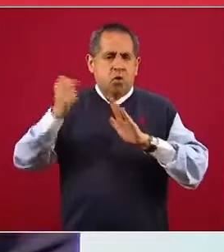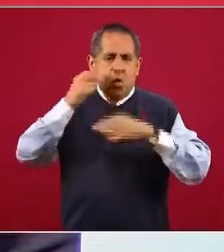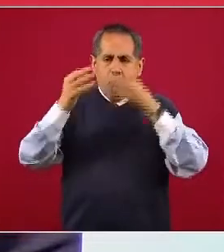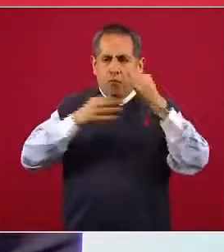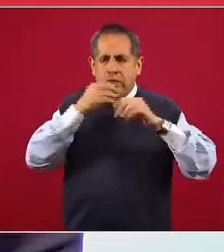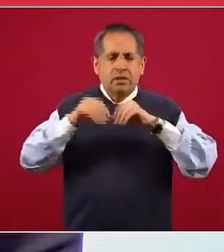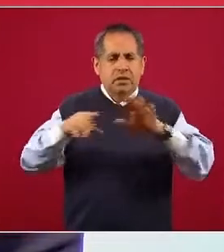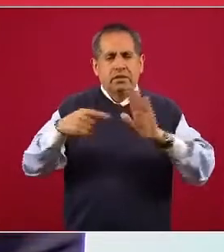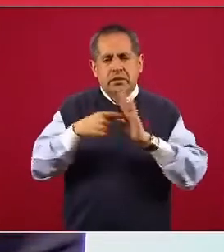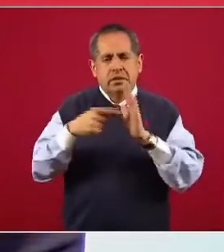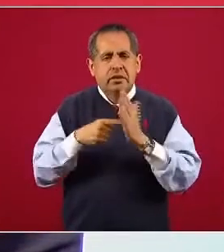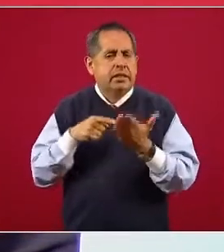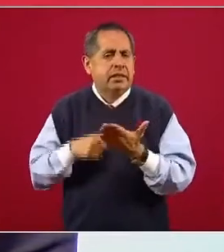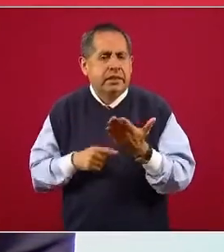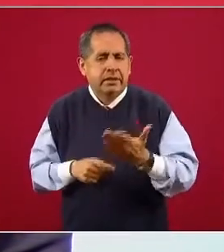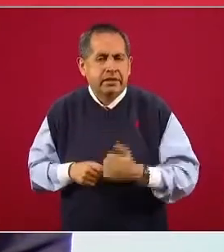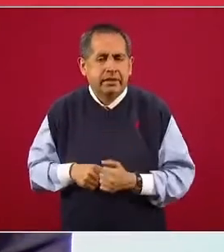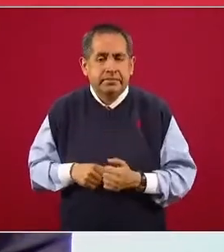de prensa,